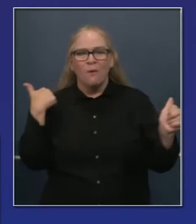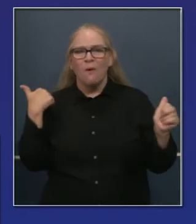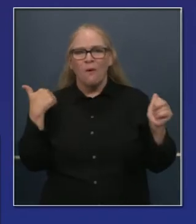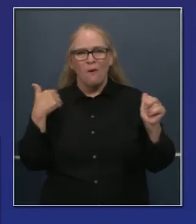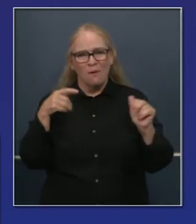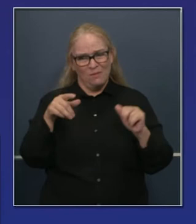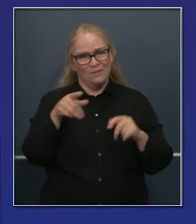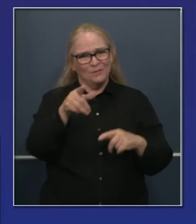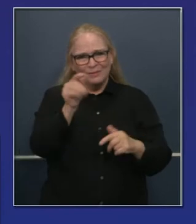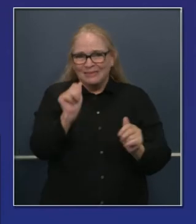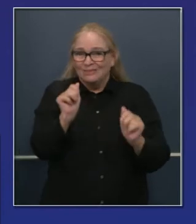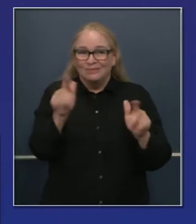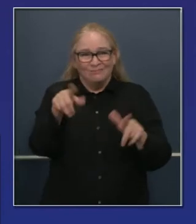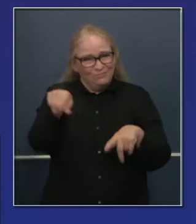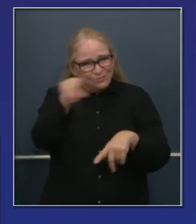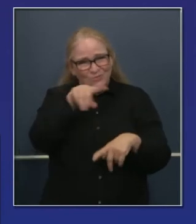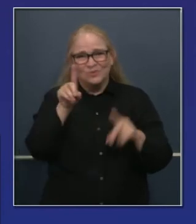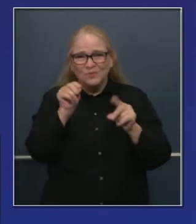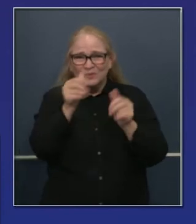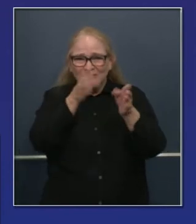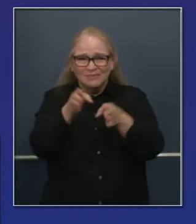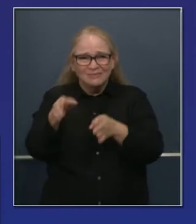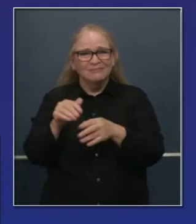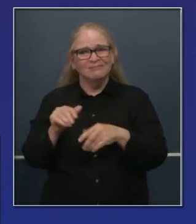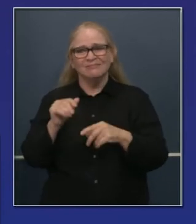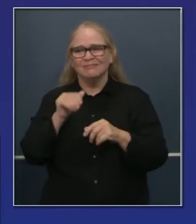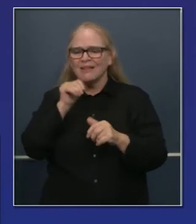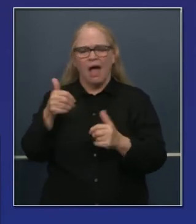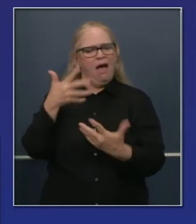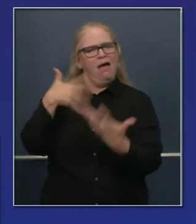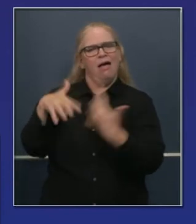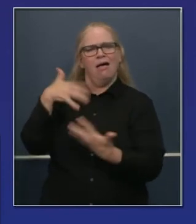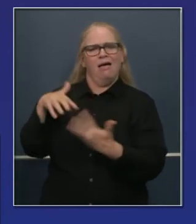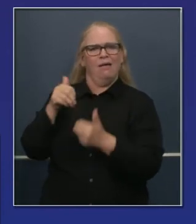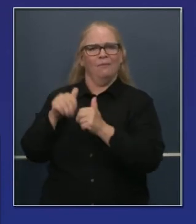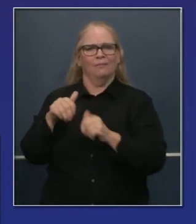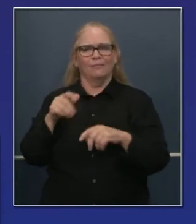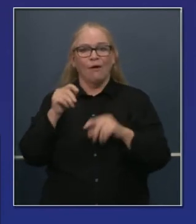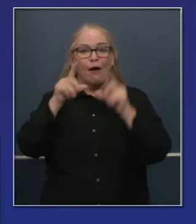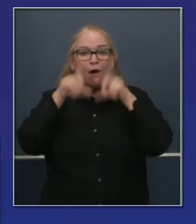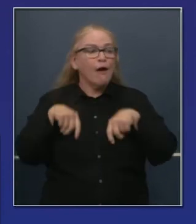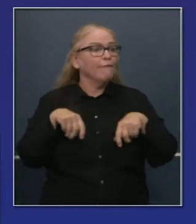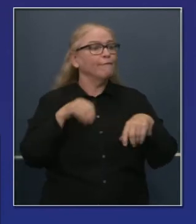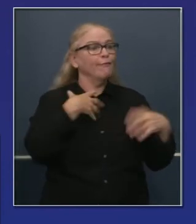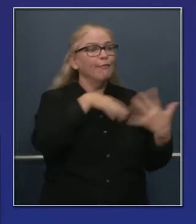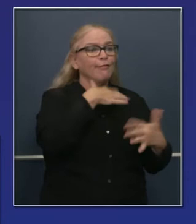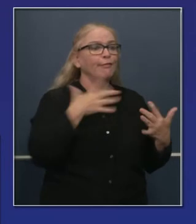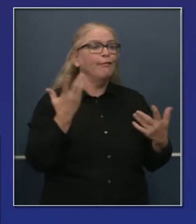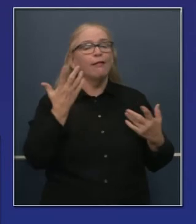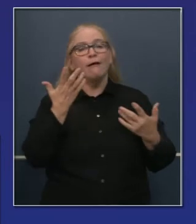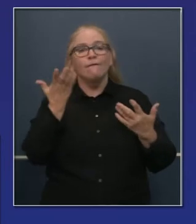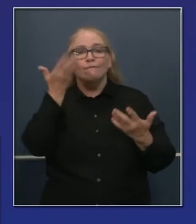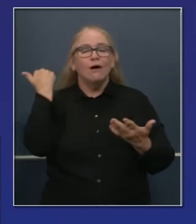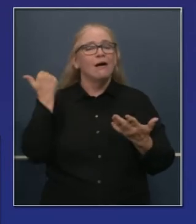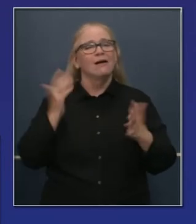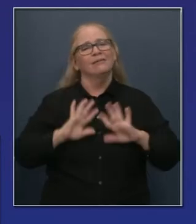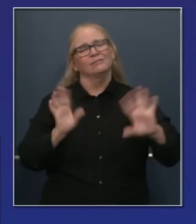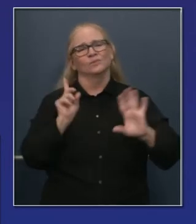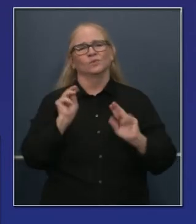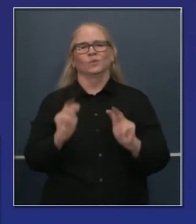una intervención no farmacéutica que todos podemos ejercer lavarse las manos con frecuencia y evitar